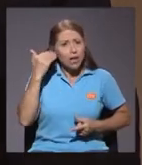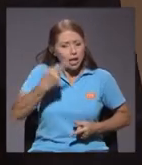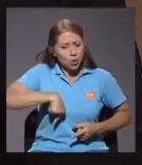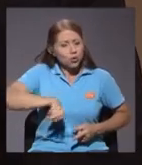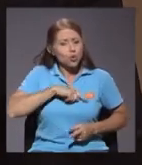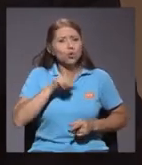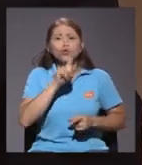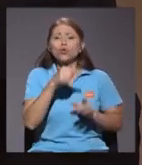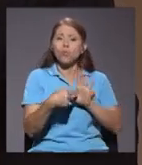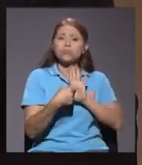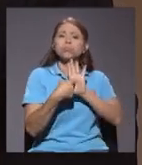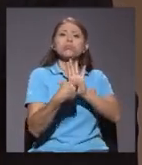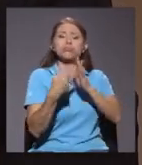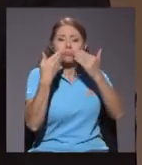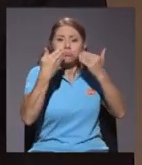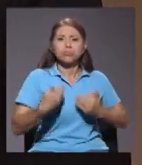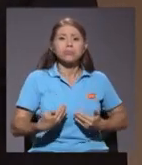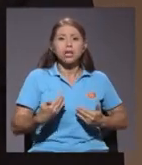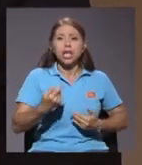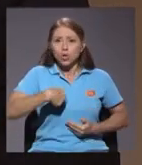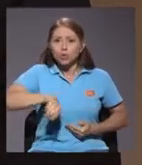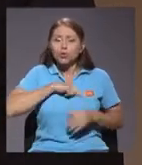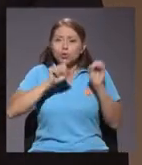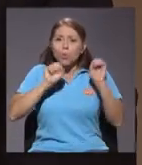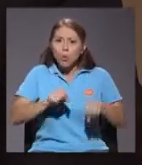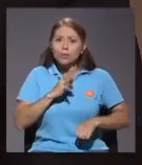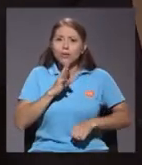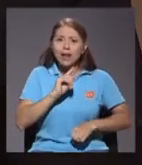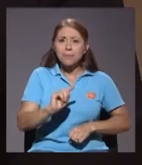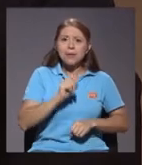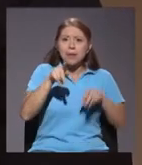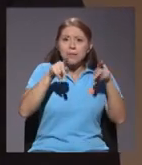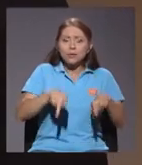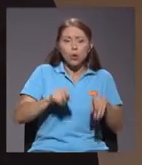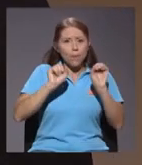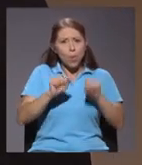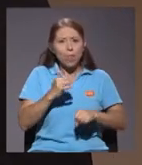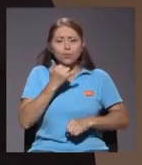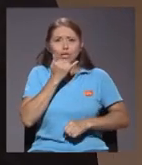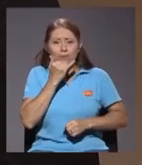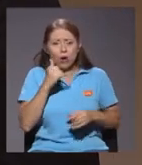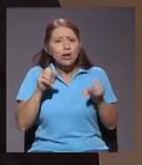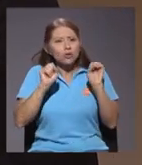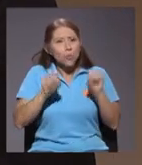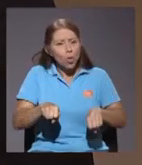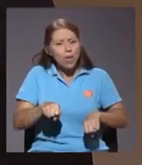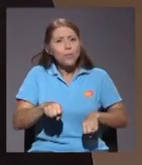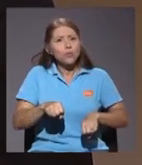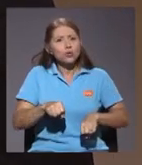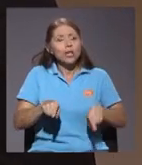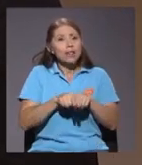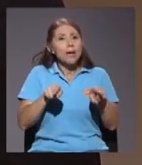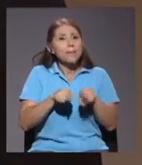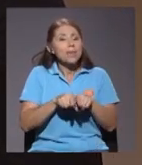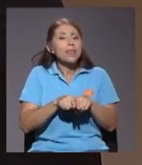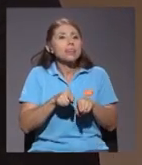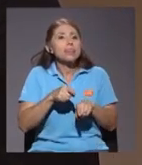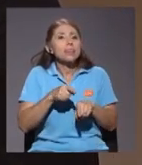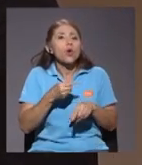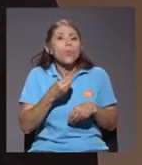podemos hablar en primera persona a veces y podemos a veces equivocarnos y a veces podemos expresar ciertamente alguna interpretación de la información